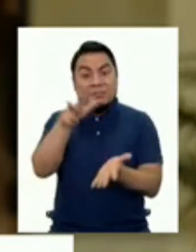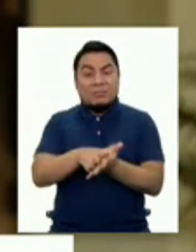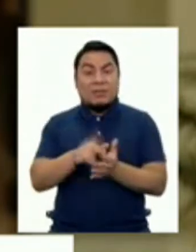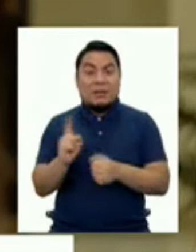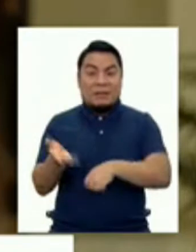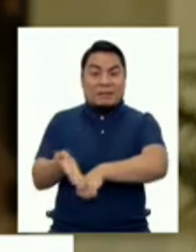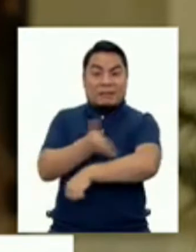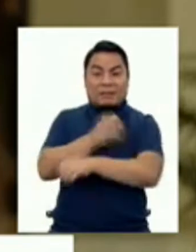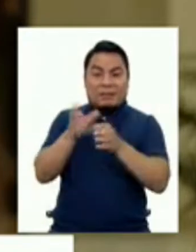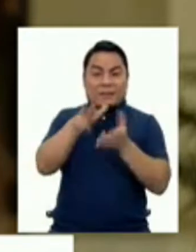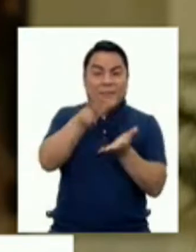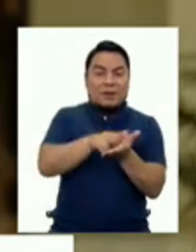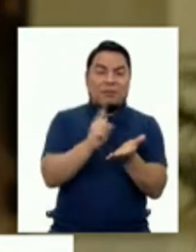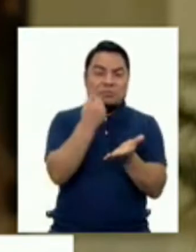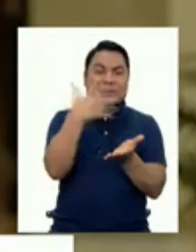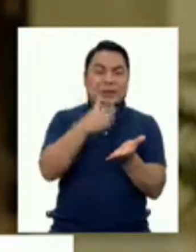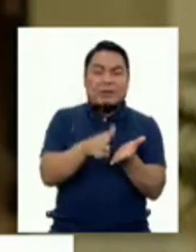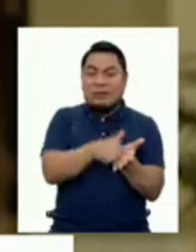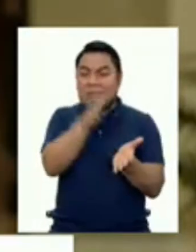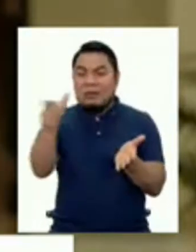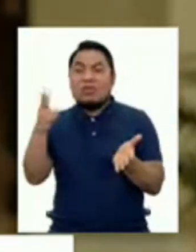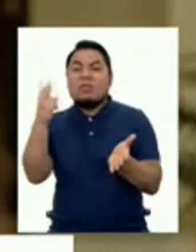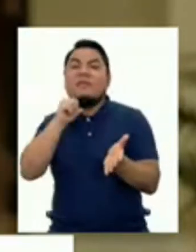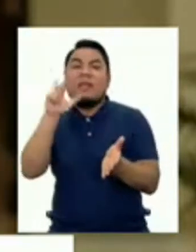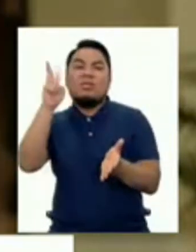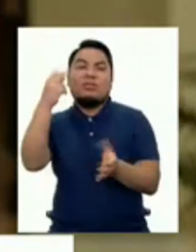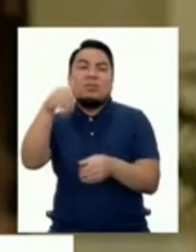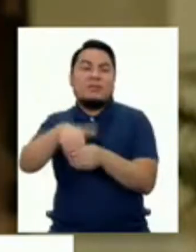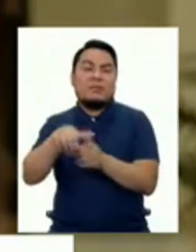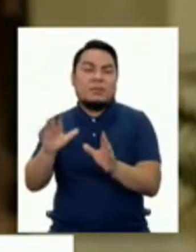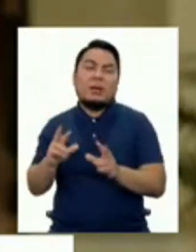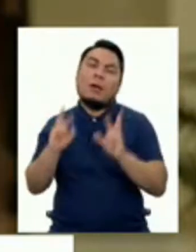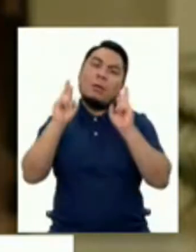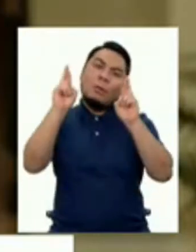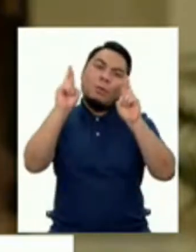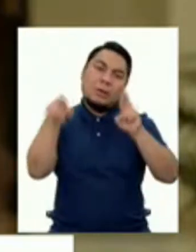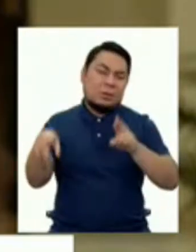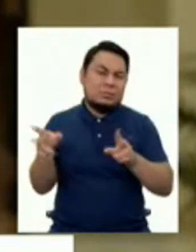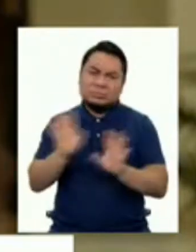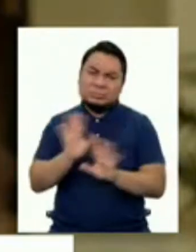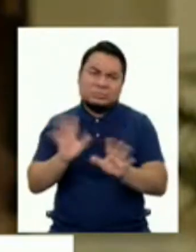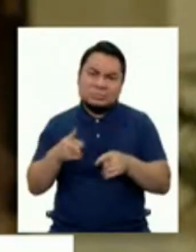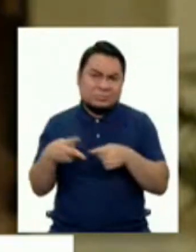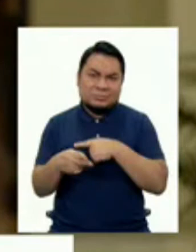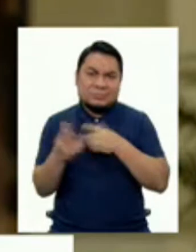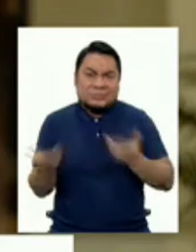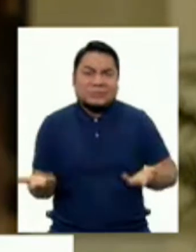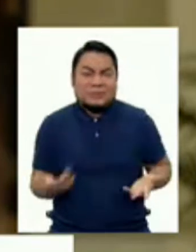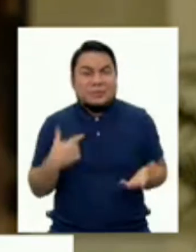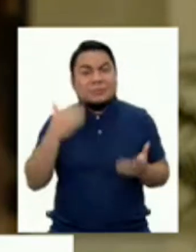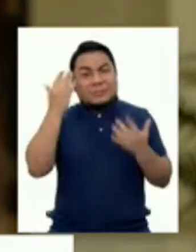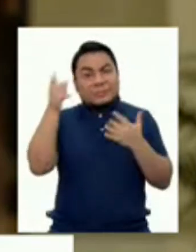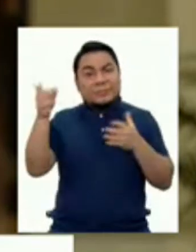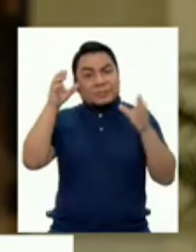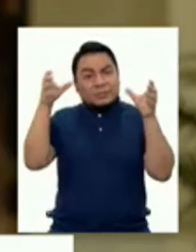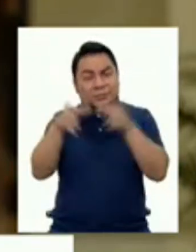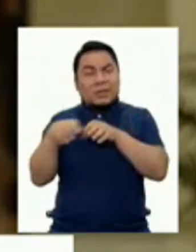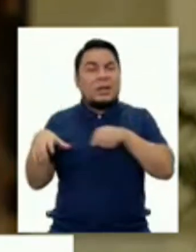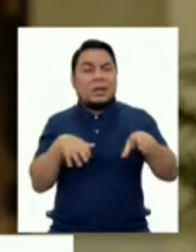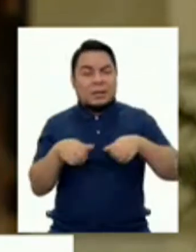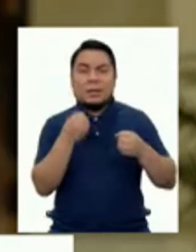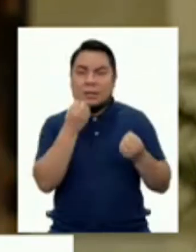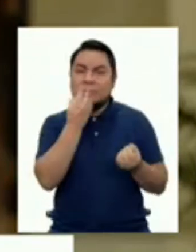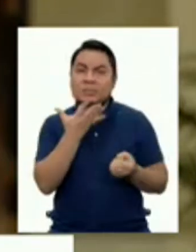instancia, ahora se pretende revertir esa situación, esperamos que eso no sea y creemos que el Congreso va a actuar de